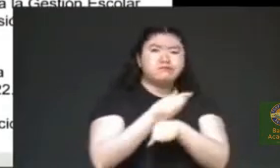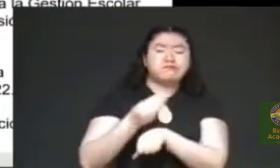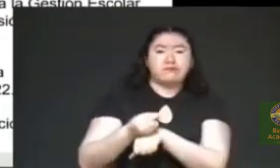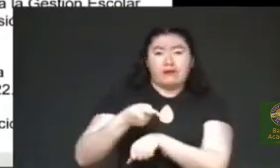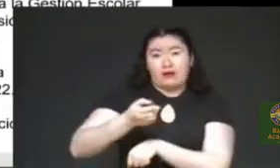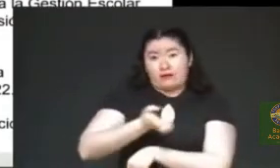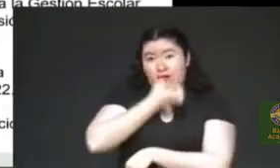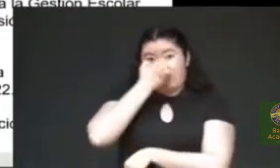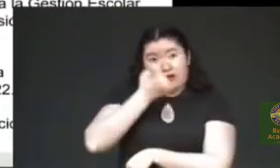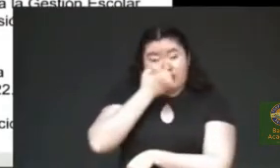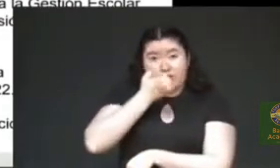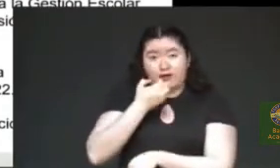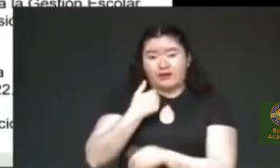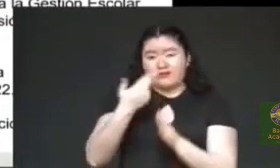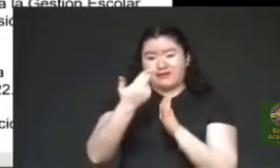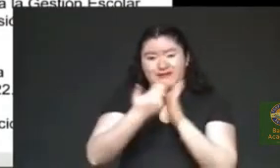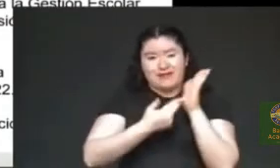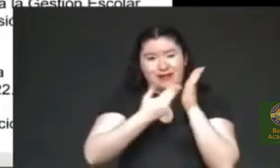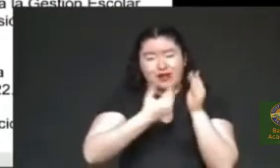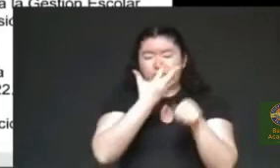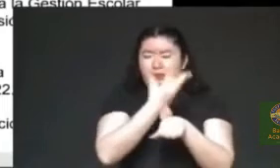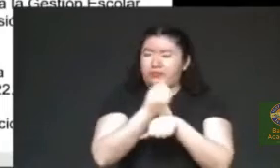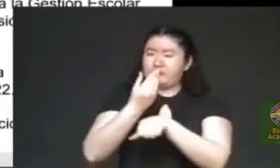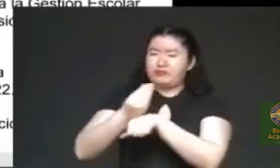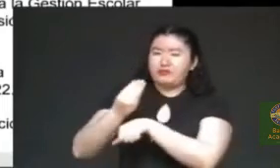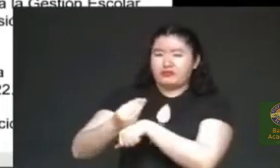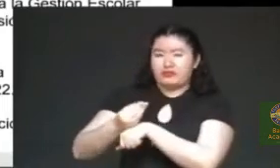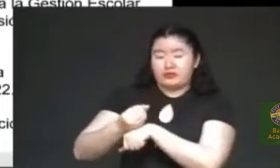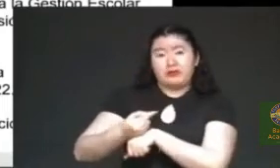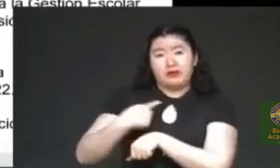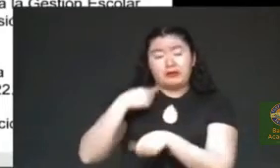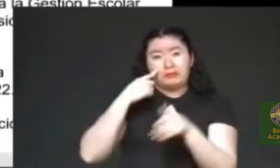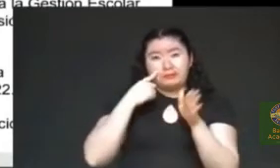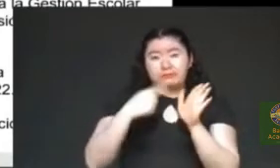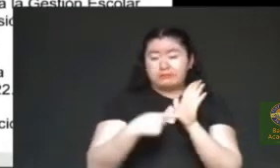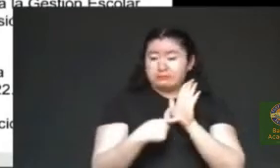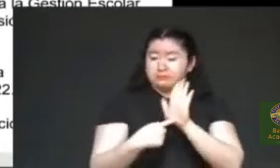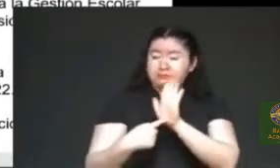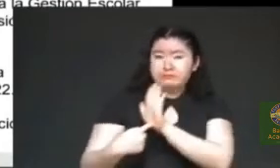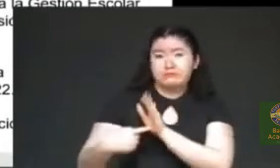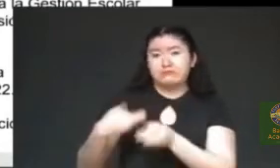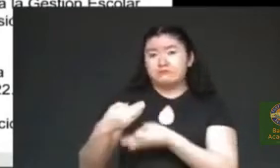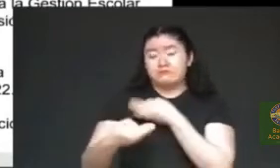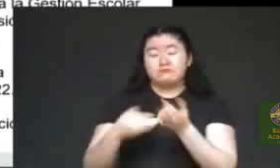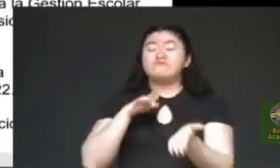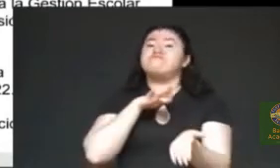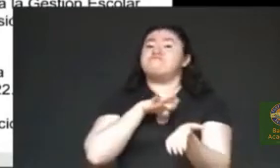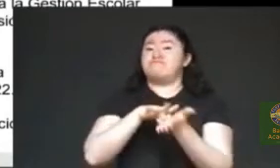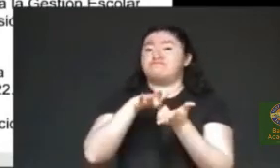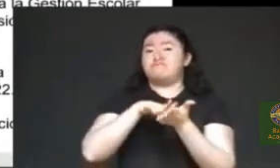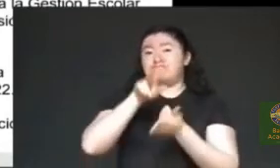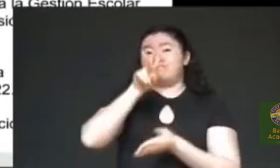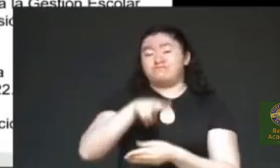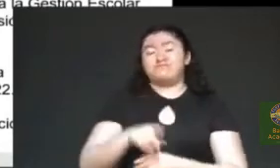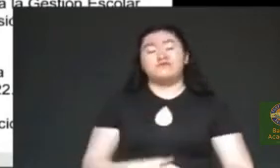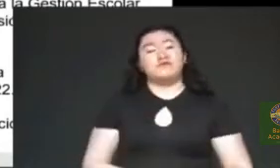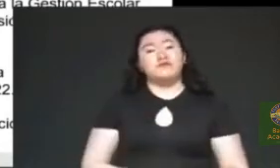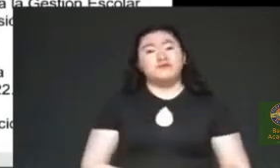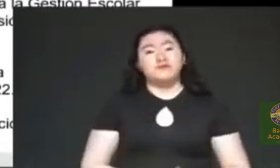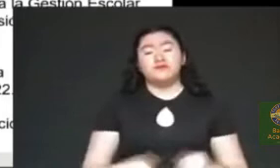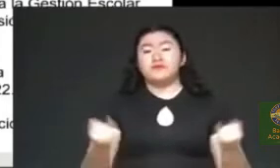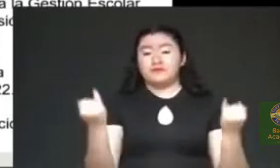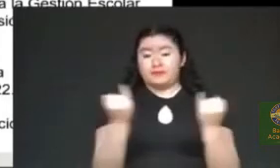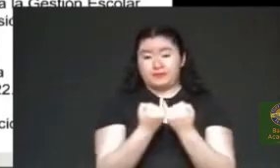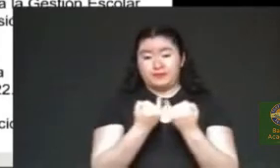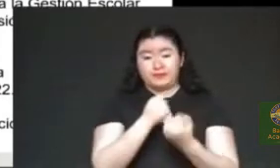muy transparente y es un programa que está apoyando muchísimo, sobre todo para este regreso. También por parte de las alcaldías